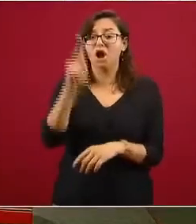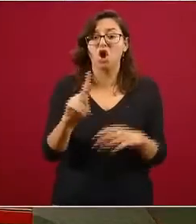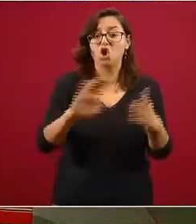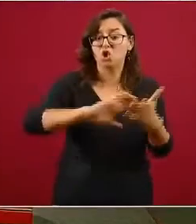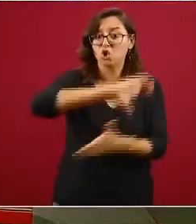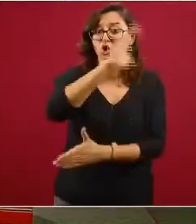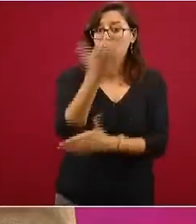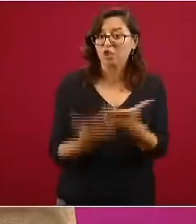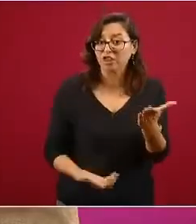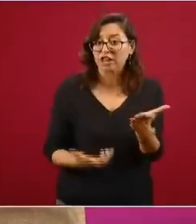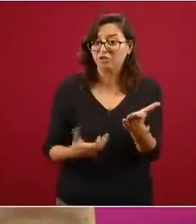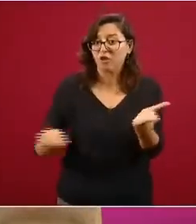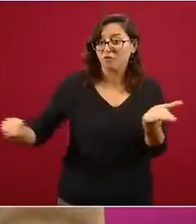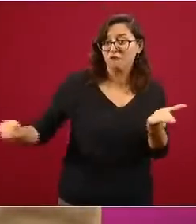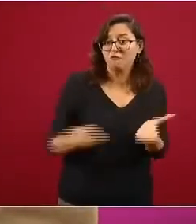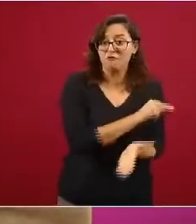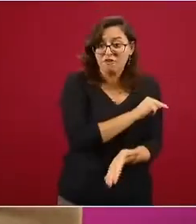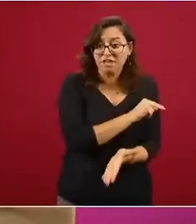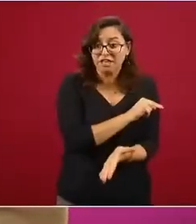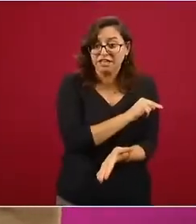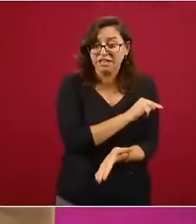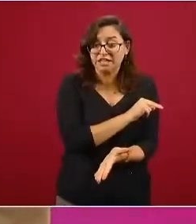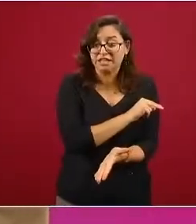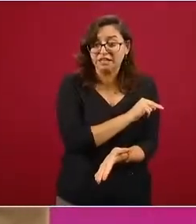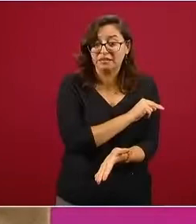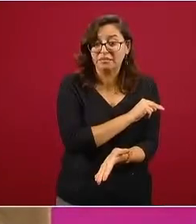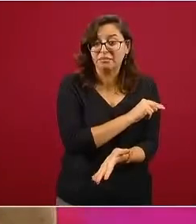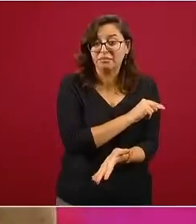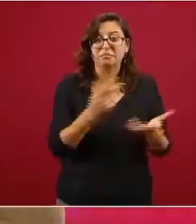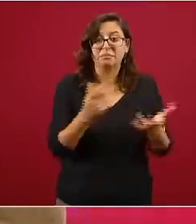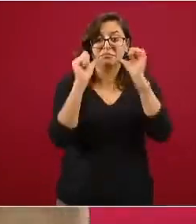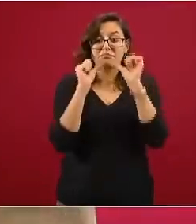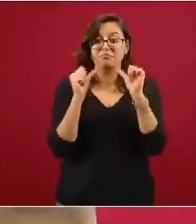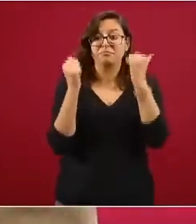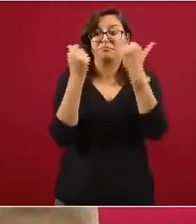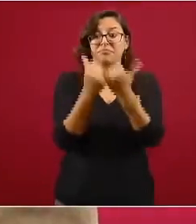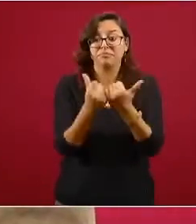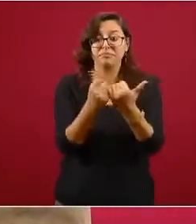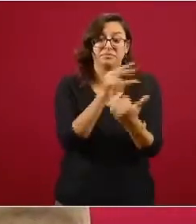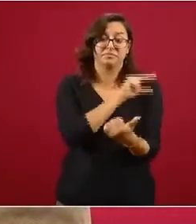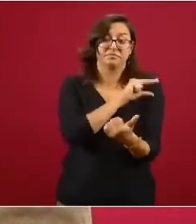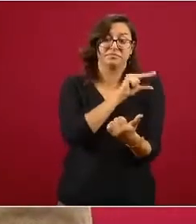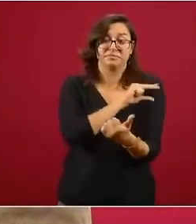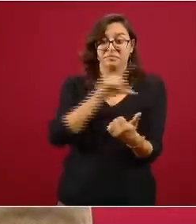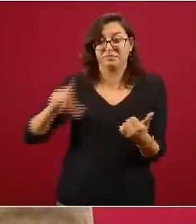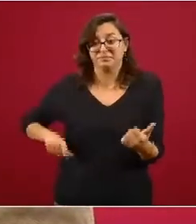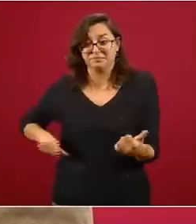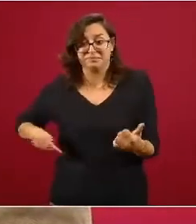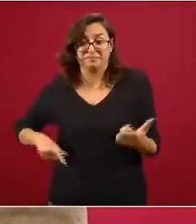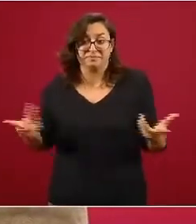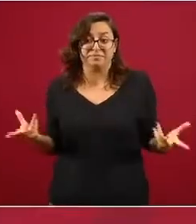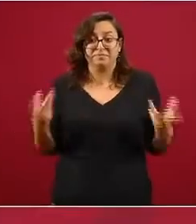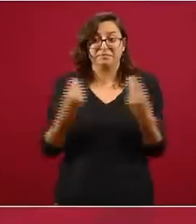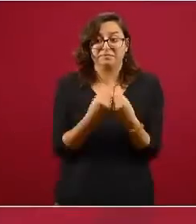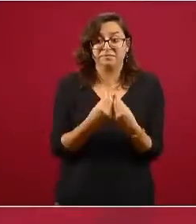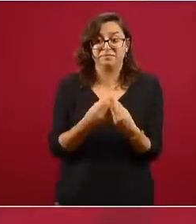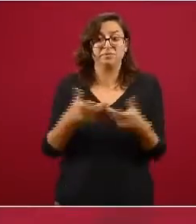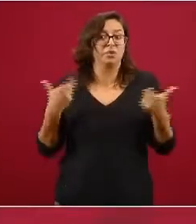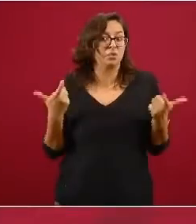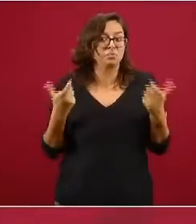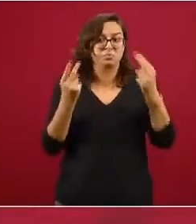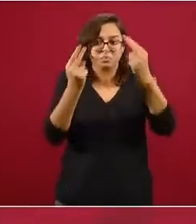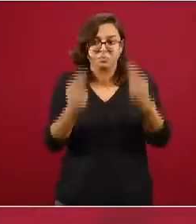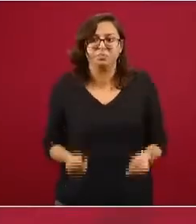esquemas de contratación de las llamadas asociaciones público-privadas, en donde se hicieron